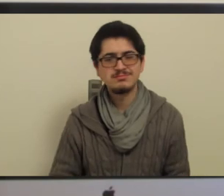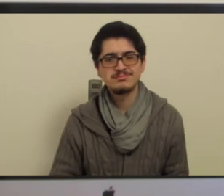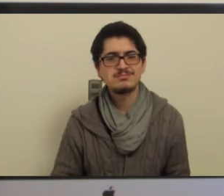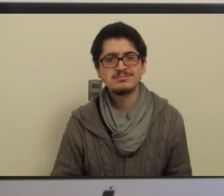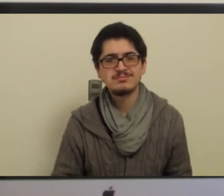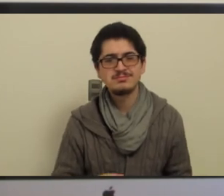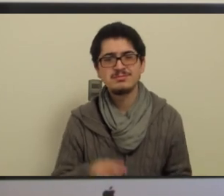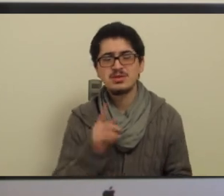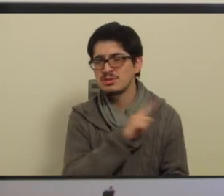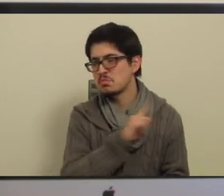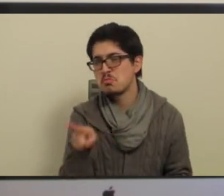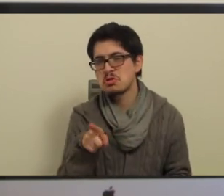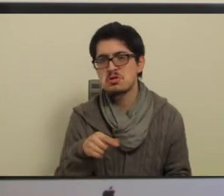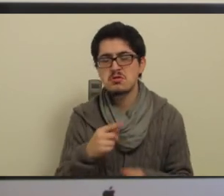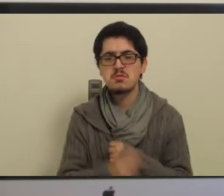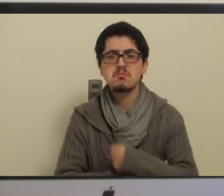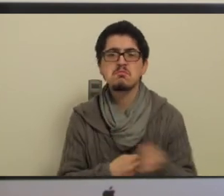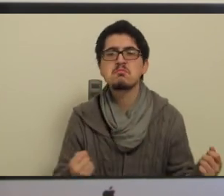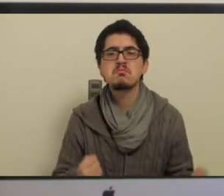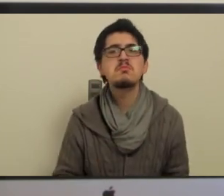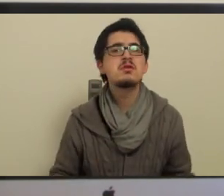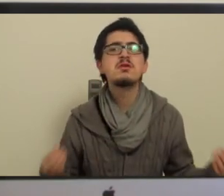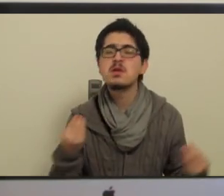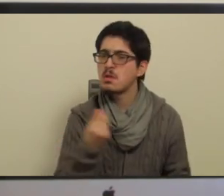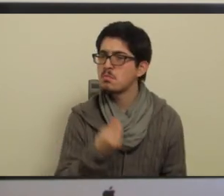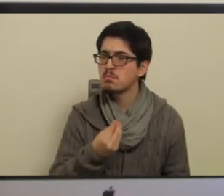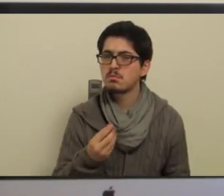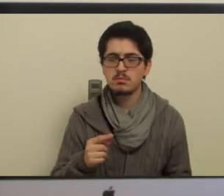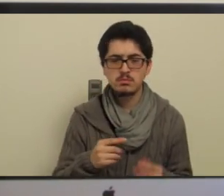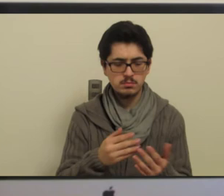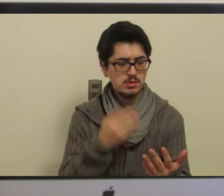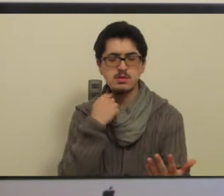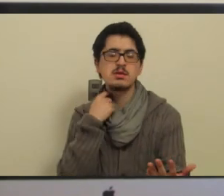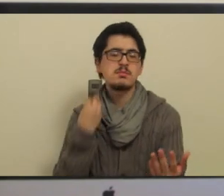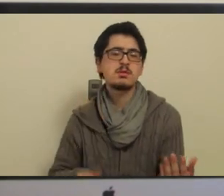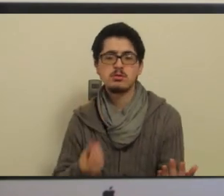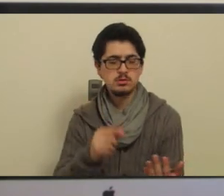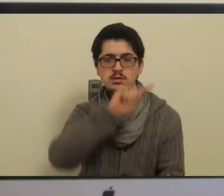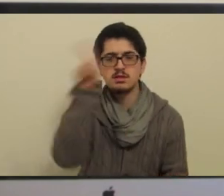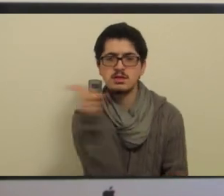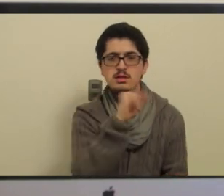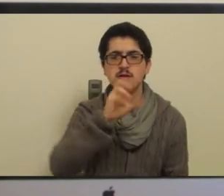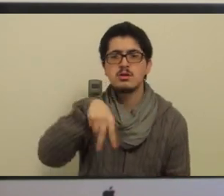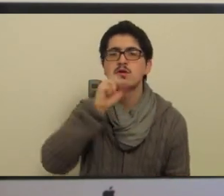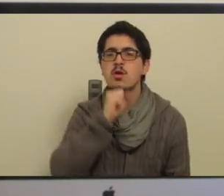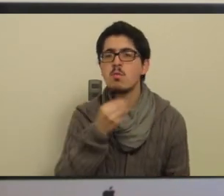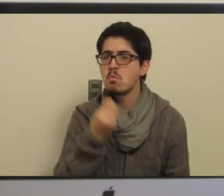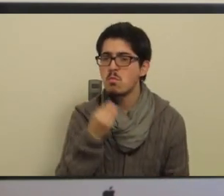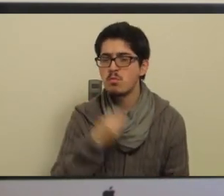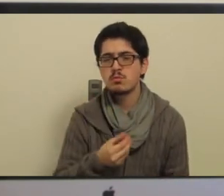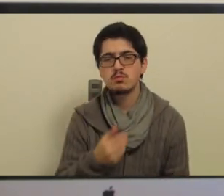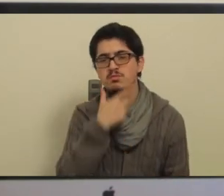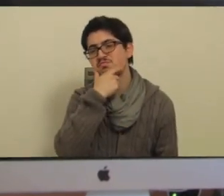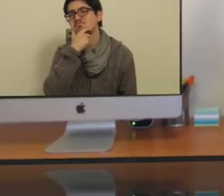es algo que sin importar tu edad, te puede gustar muchísimo y puedes empatizar con lo que le está pasando a Simón Opio, que es algo muy duro pero a la